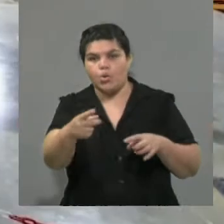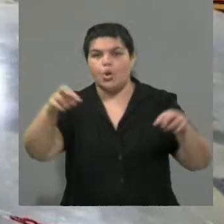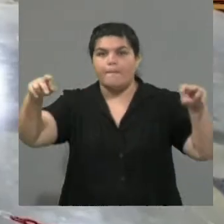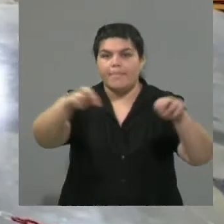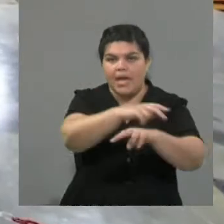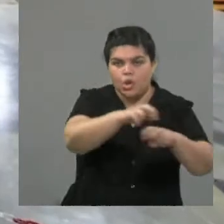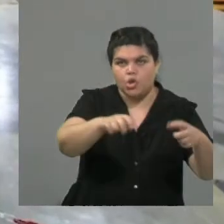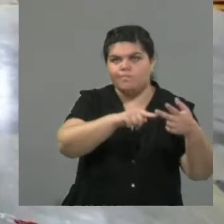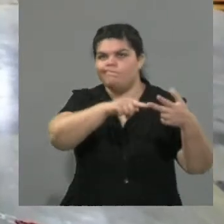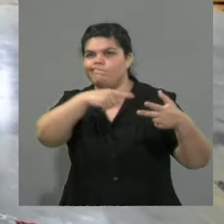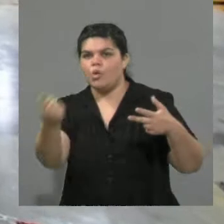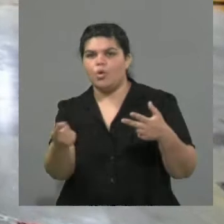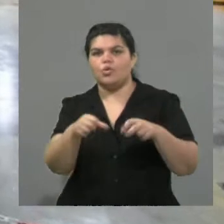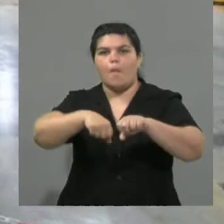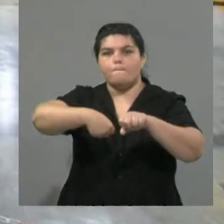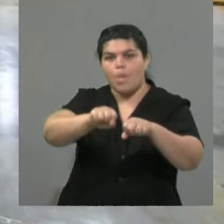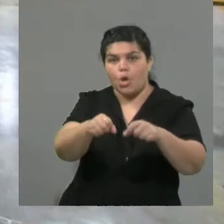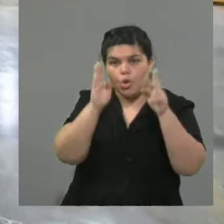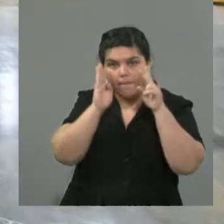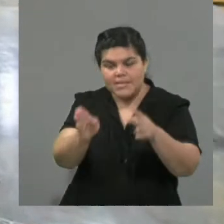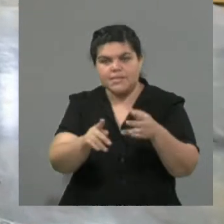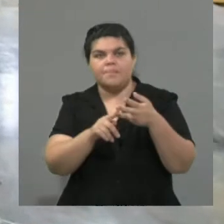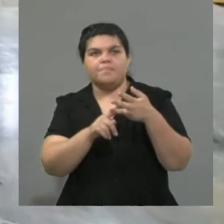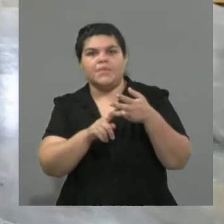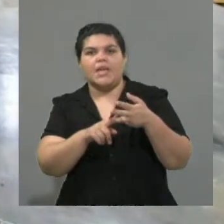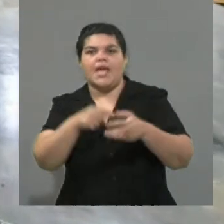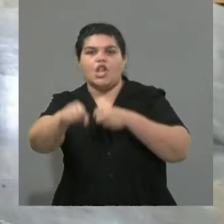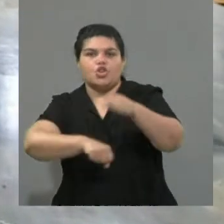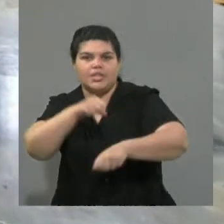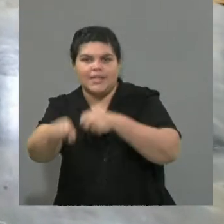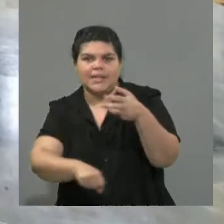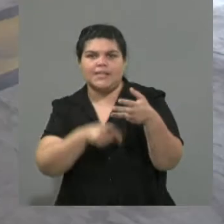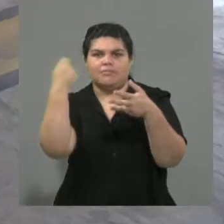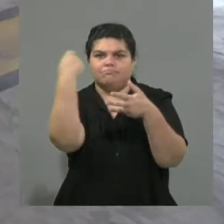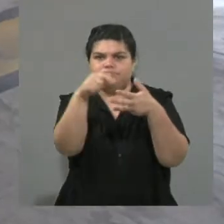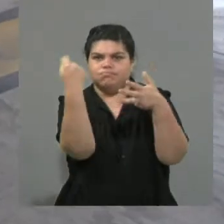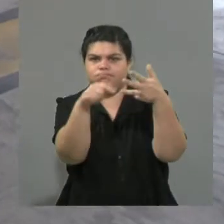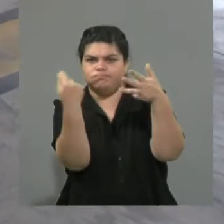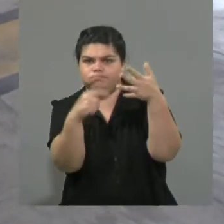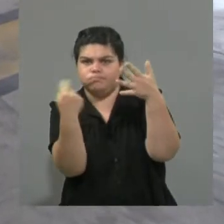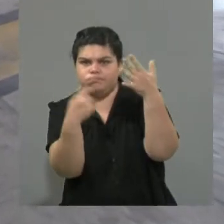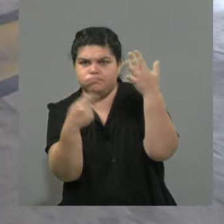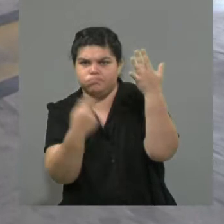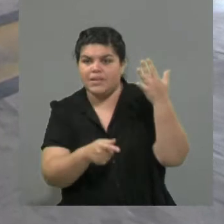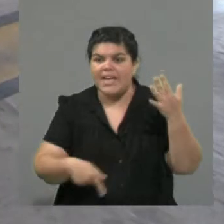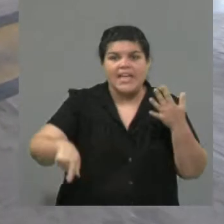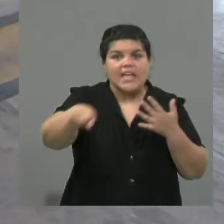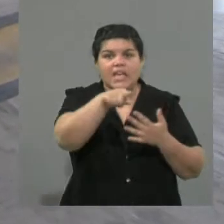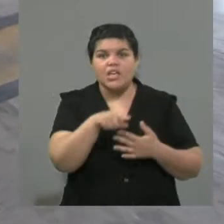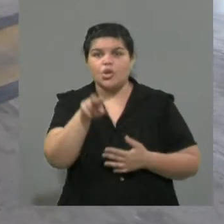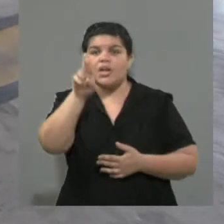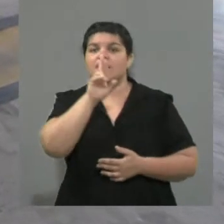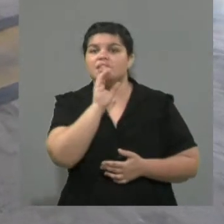en los motoristas, en los ciclistas, etcétera, que no pasan por la RTO y que